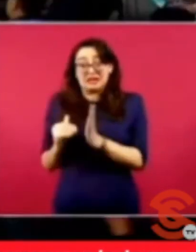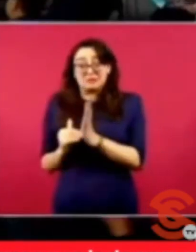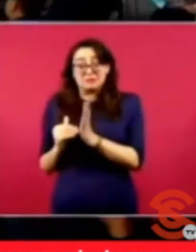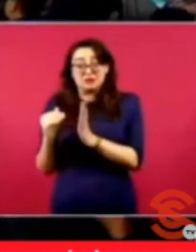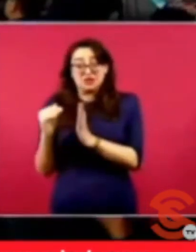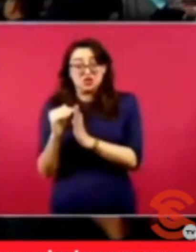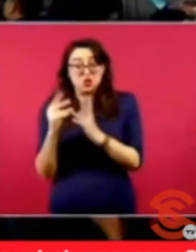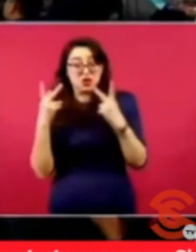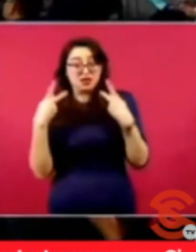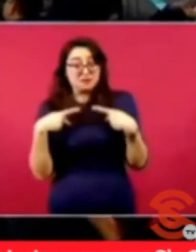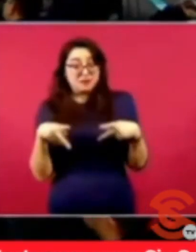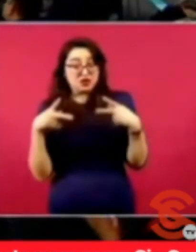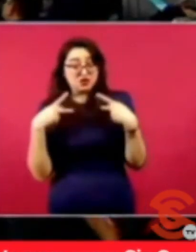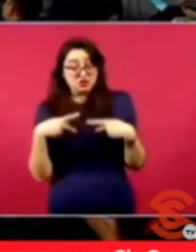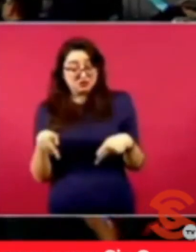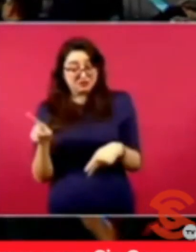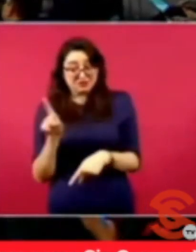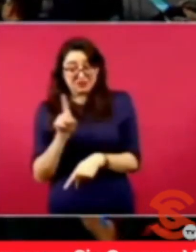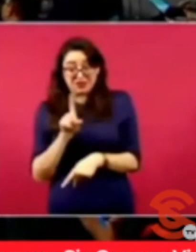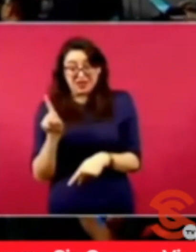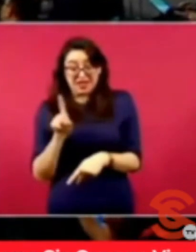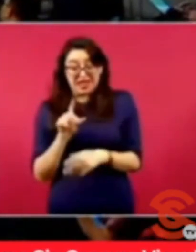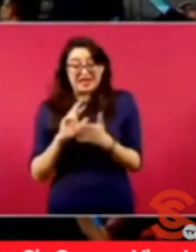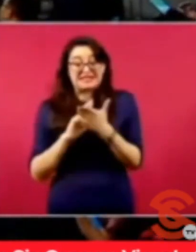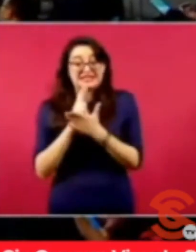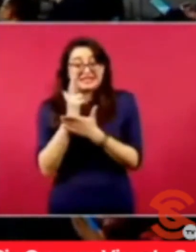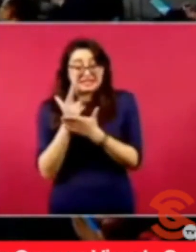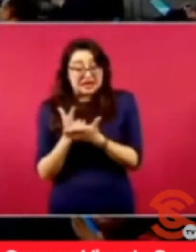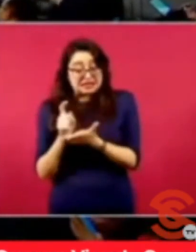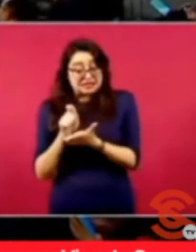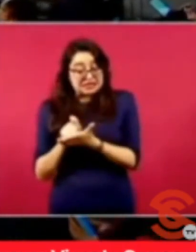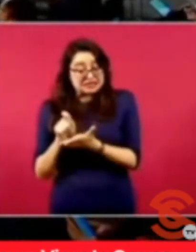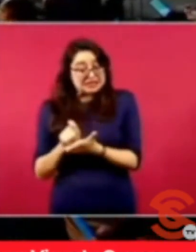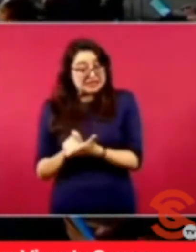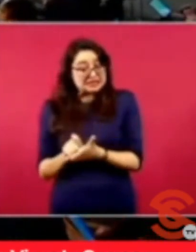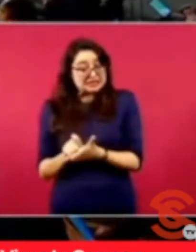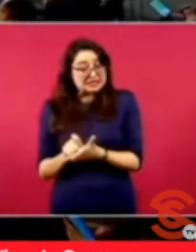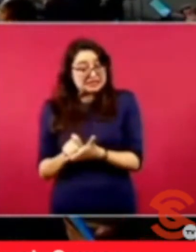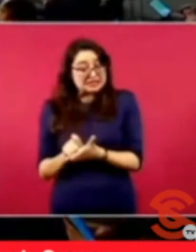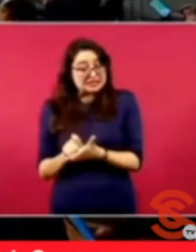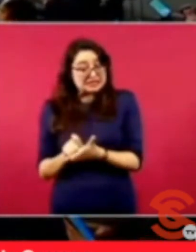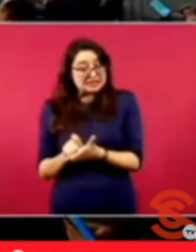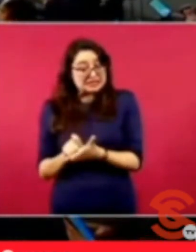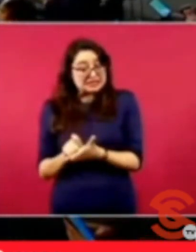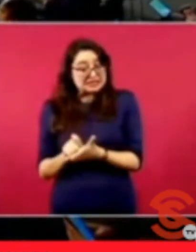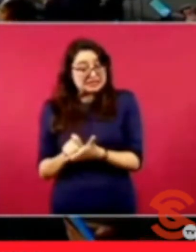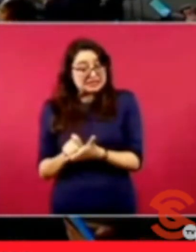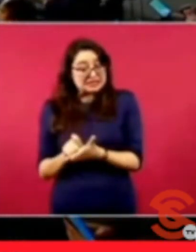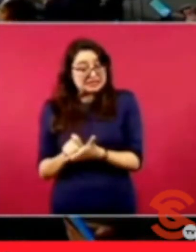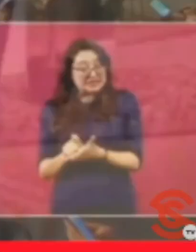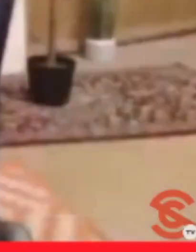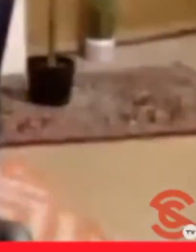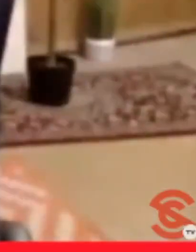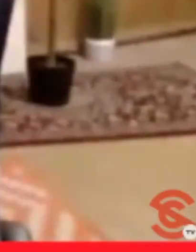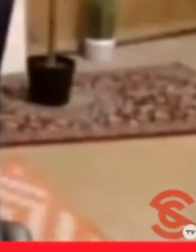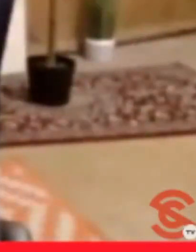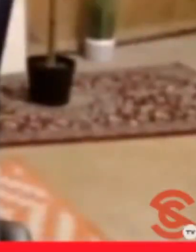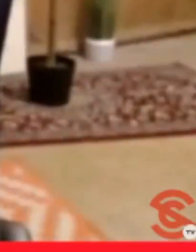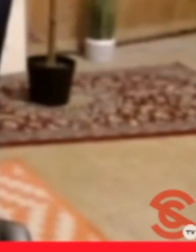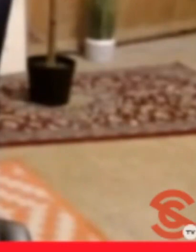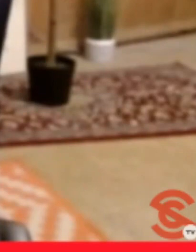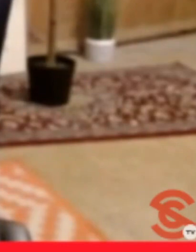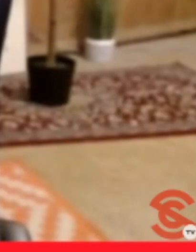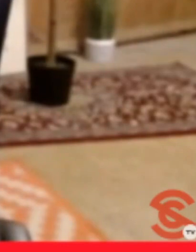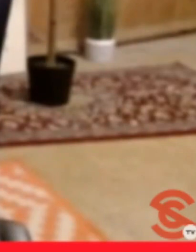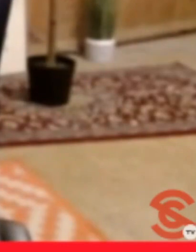si quieren no tomen en cuenta 10 millones de personas, 10 millones de recetas. Sí, pero es que no puede ser así la situación. Con mucho respeto para